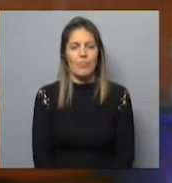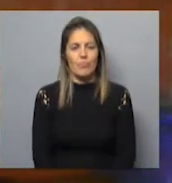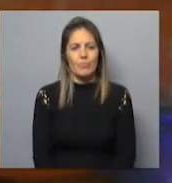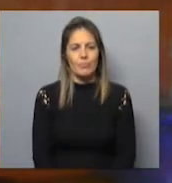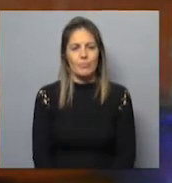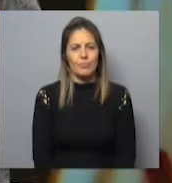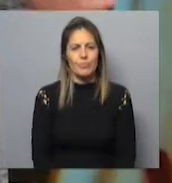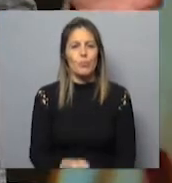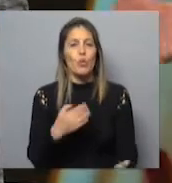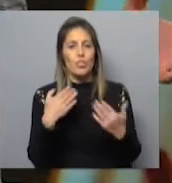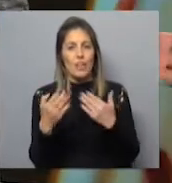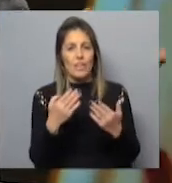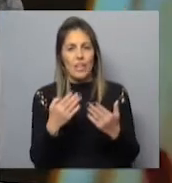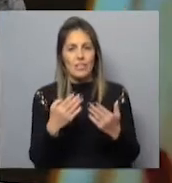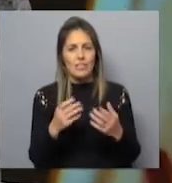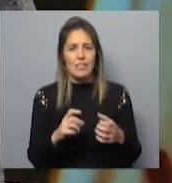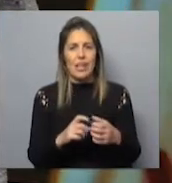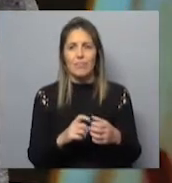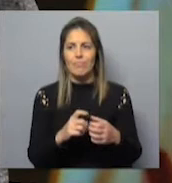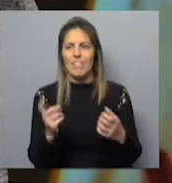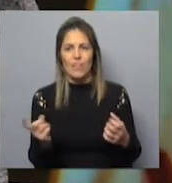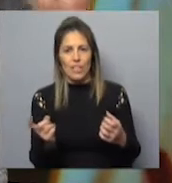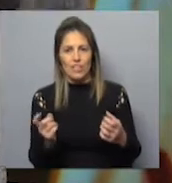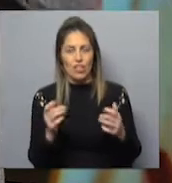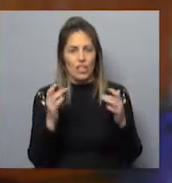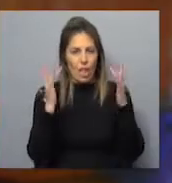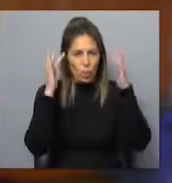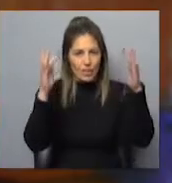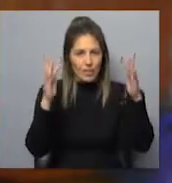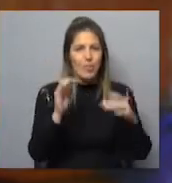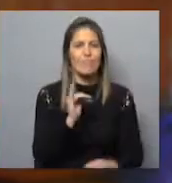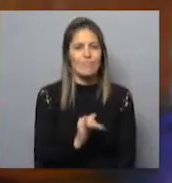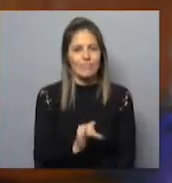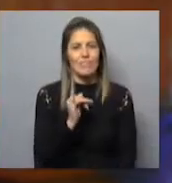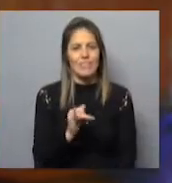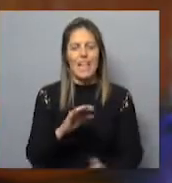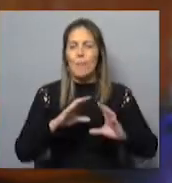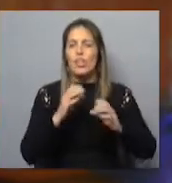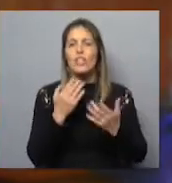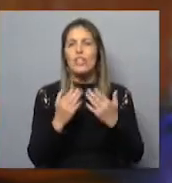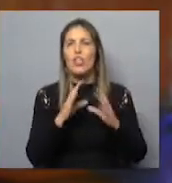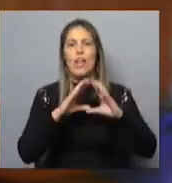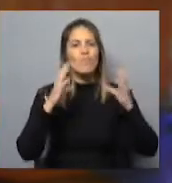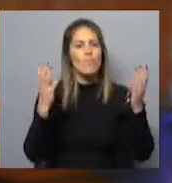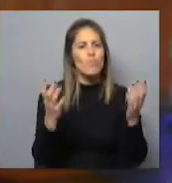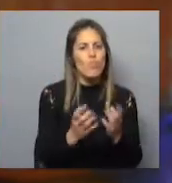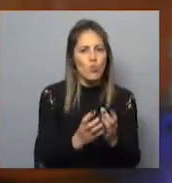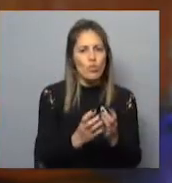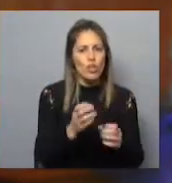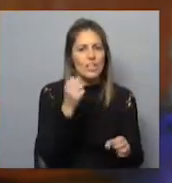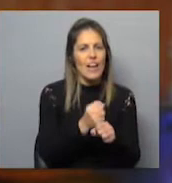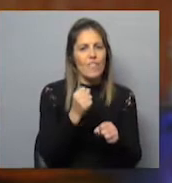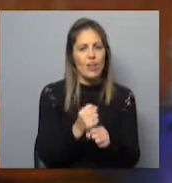usables de la desafiliación educativa pero el mundo el mundo del trabajo